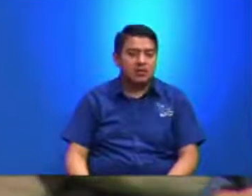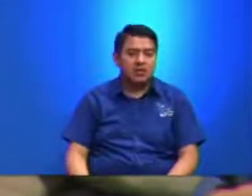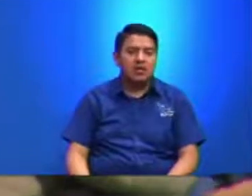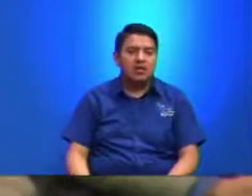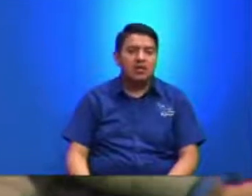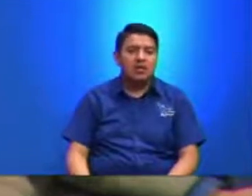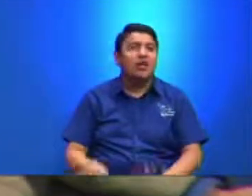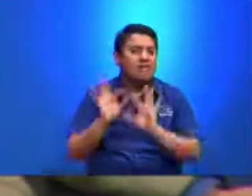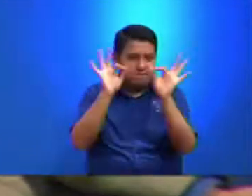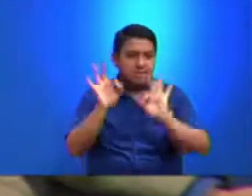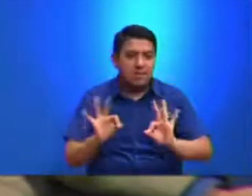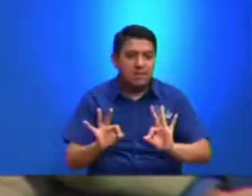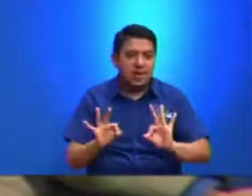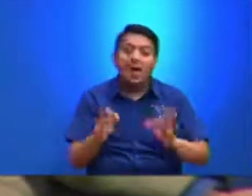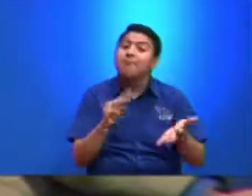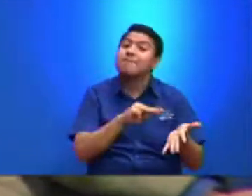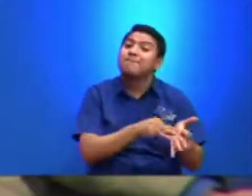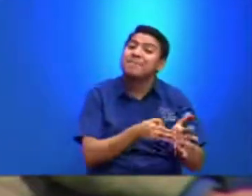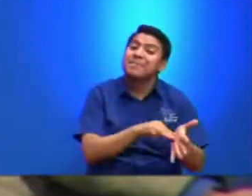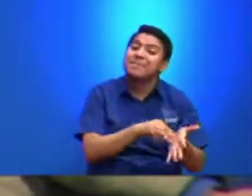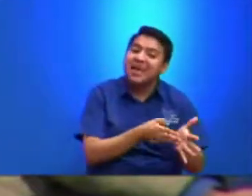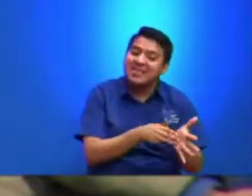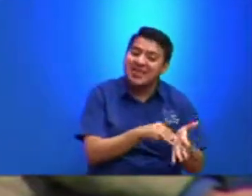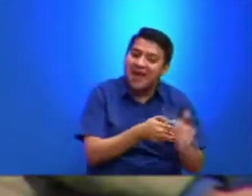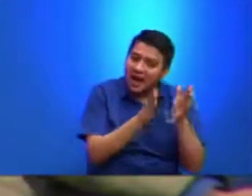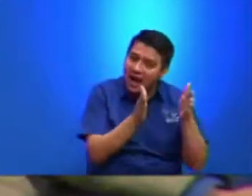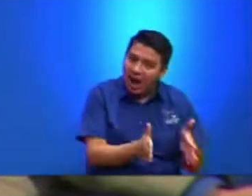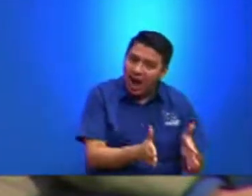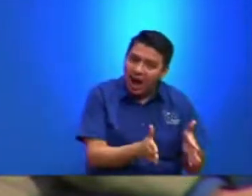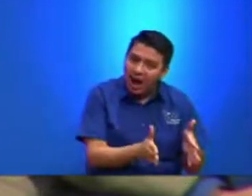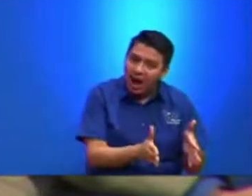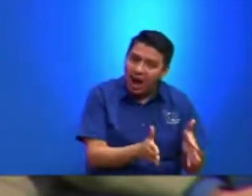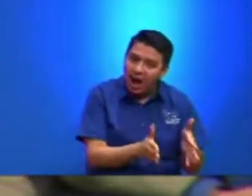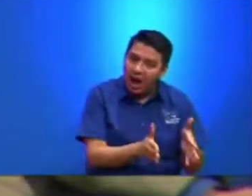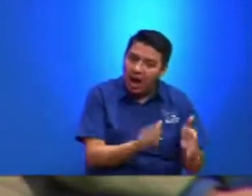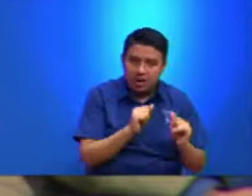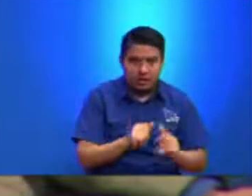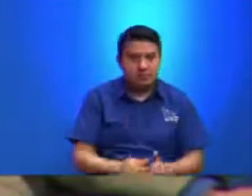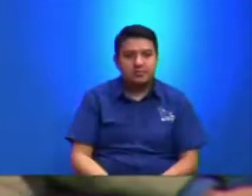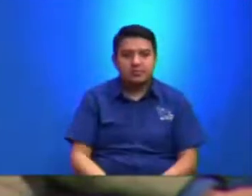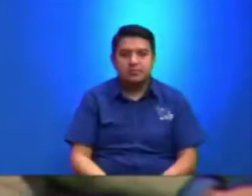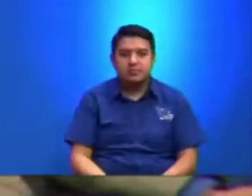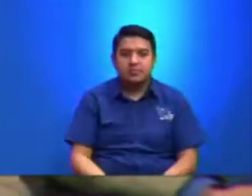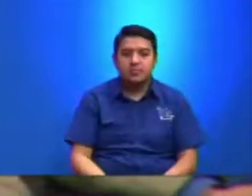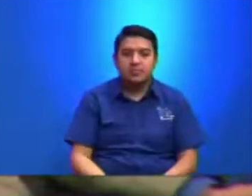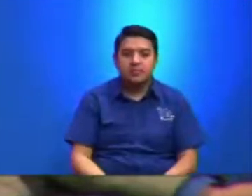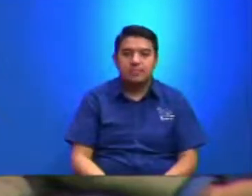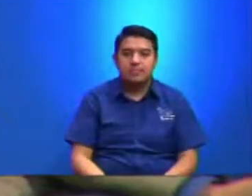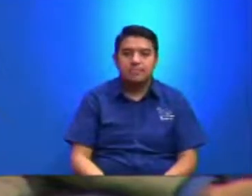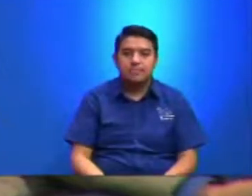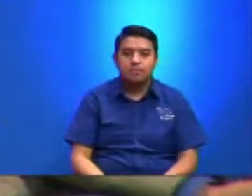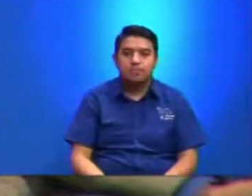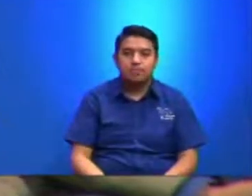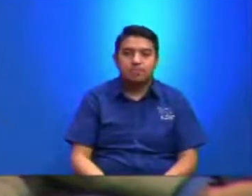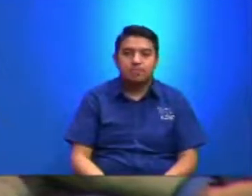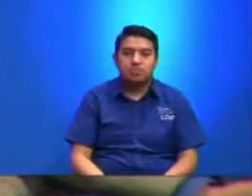de parpadear normalmente por estar viendo estos devices, estos artículos, ¿verdad?